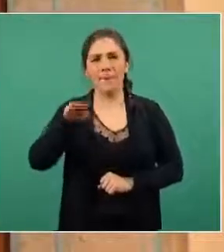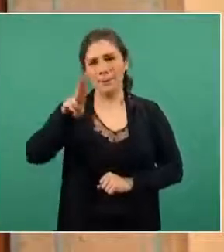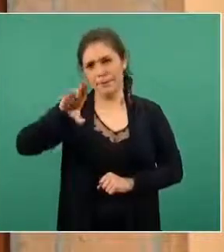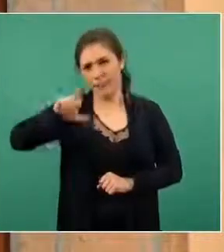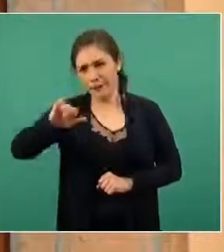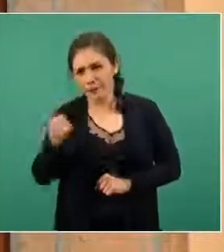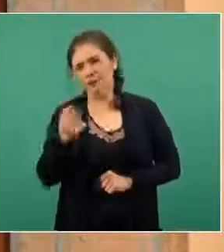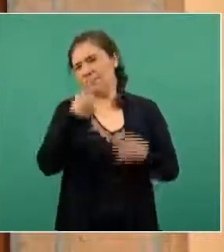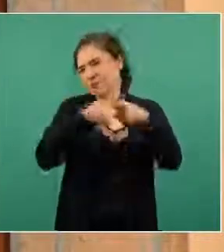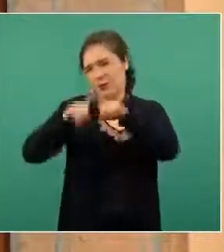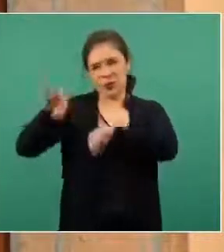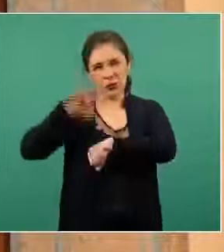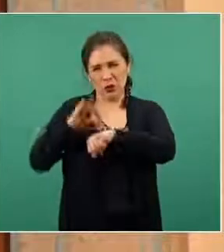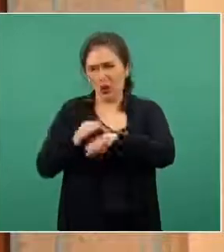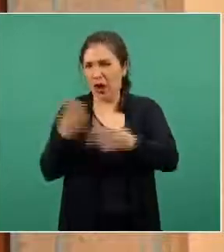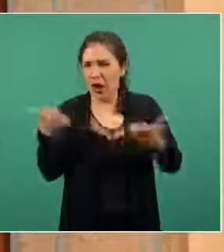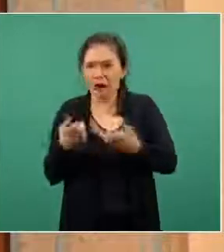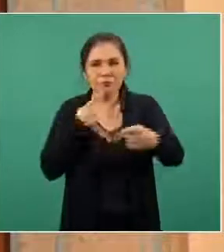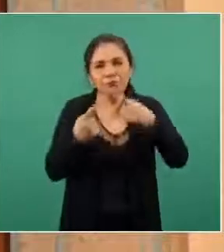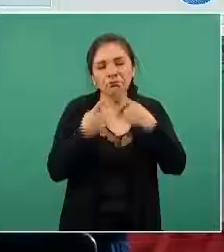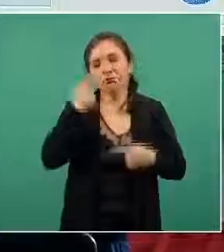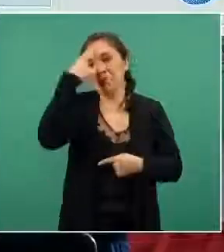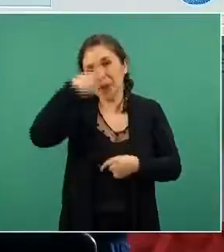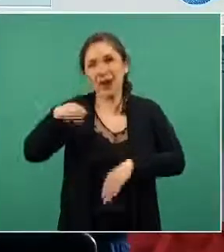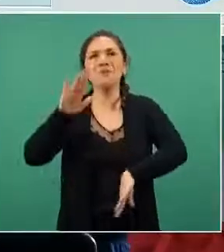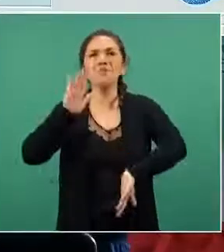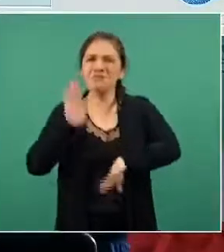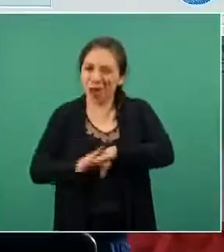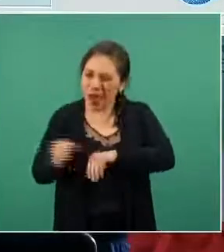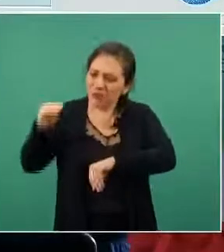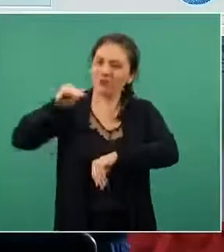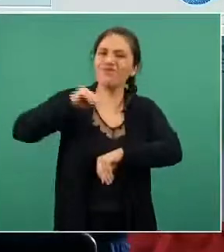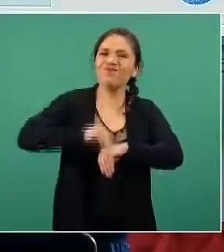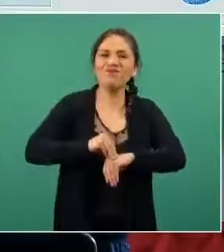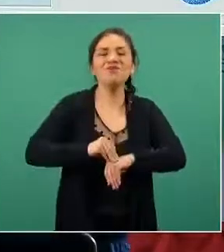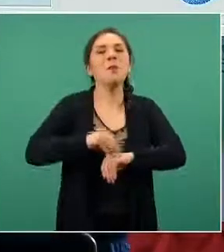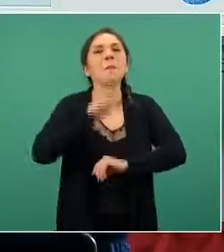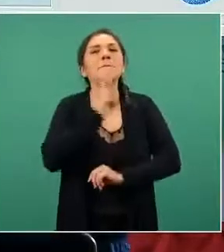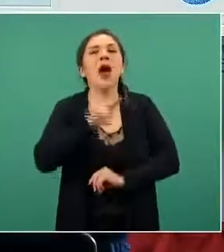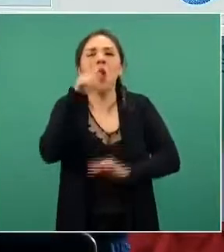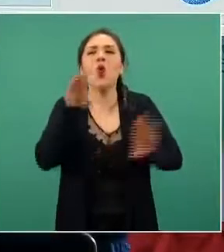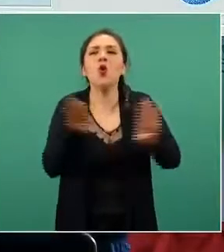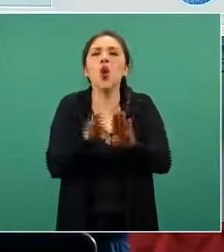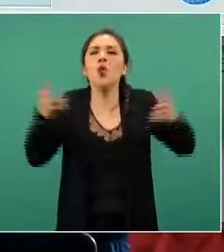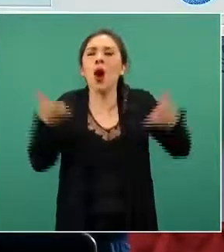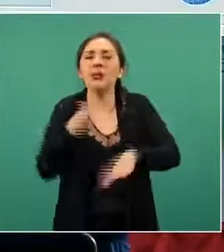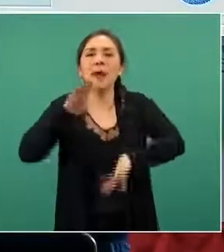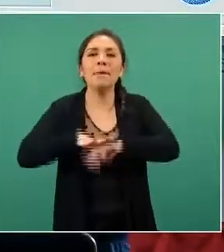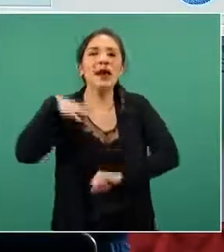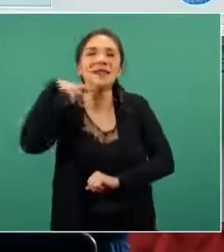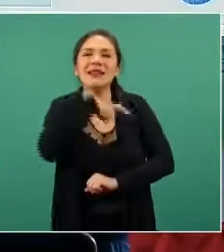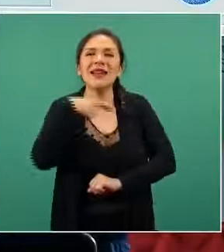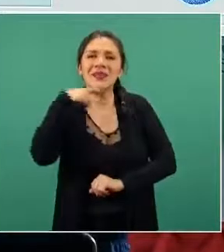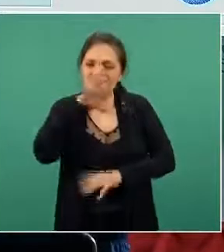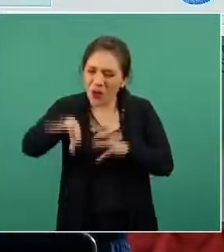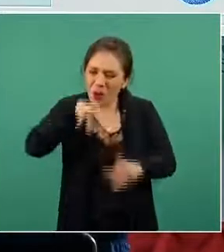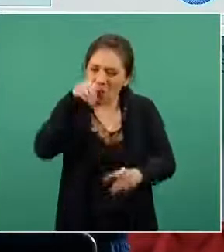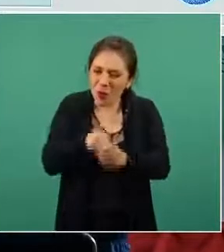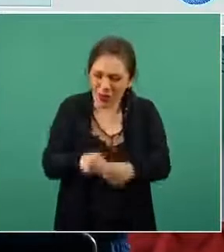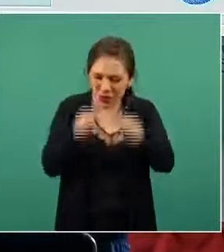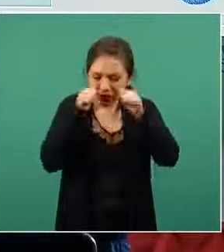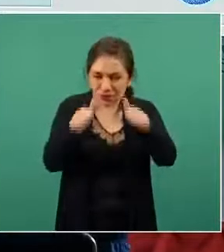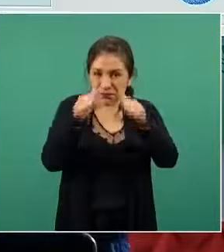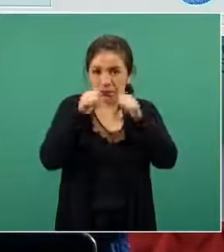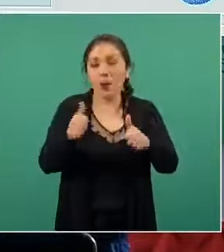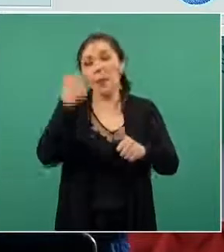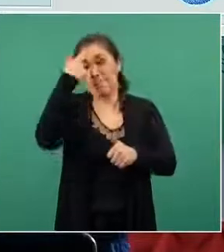Charit, etcétera, etcétera, justamente para incrementar de una forma práctica, rápida, concisa, concreta